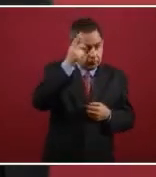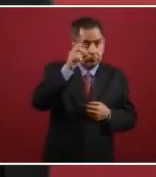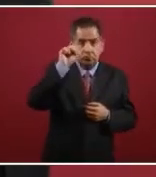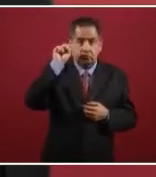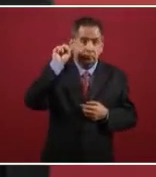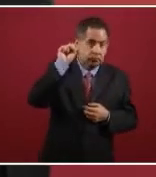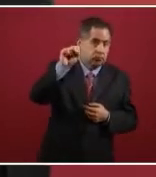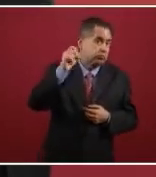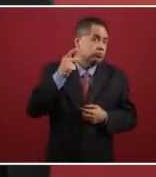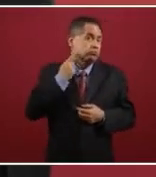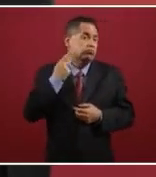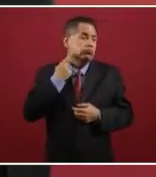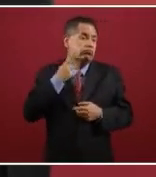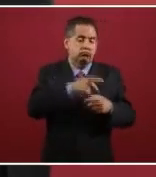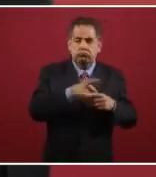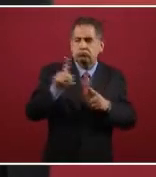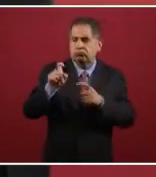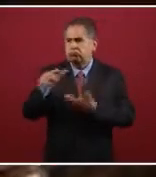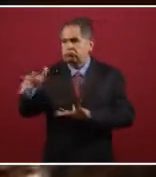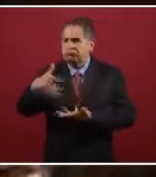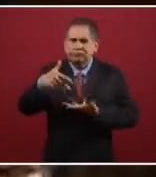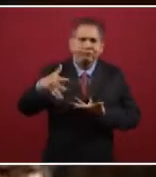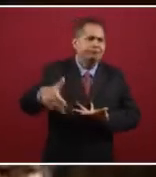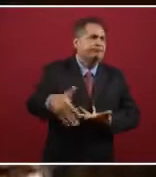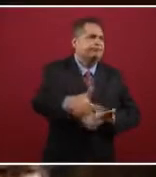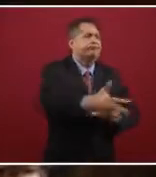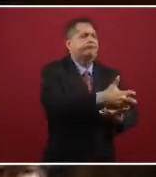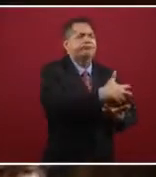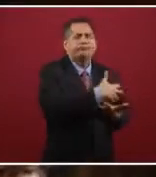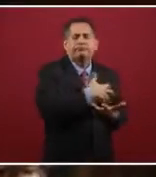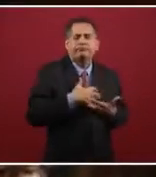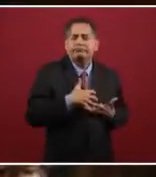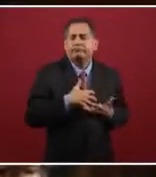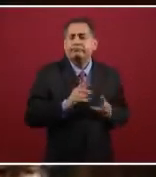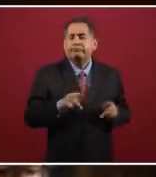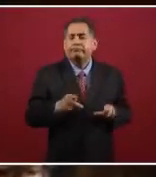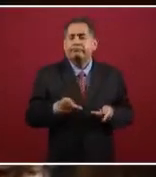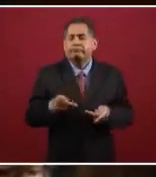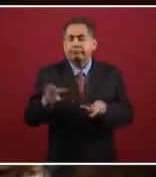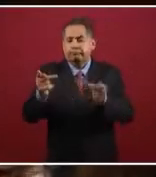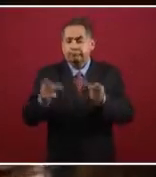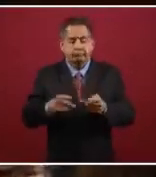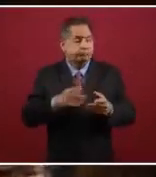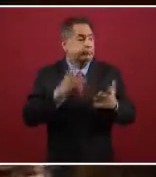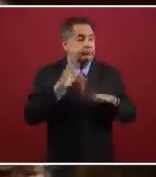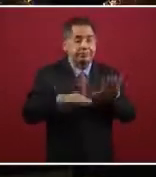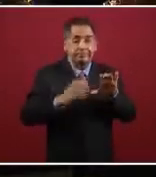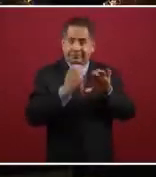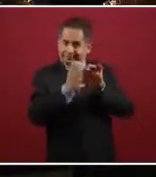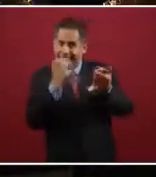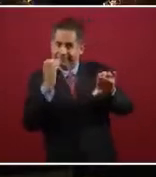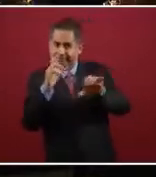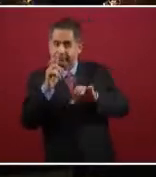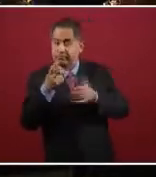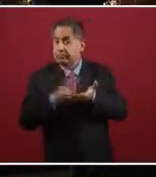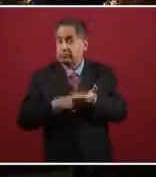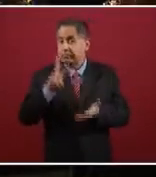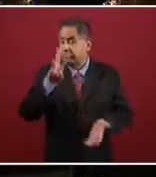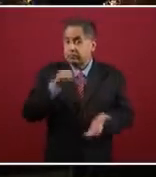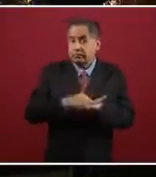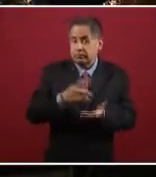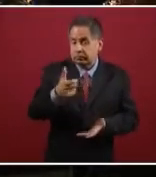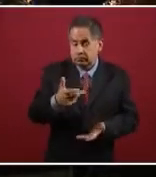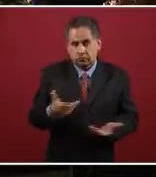que copian y venden el agua llegando a comerciar una pipa de agua está en tres mil pesos el sexenio